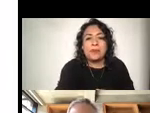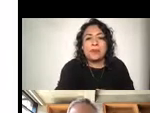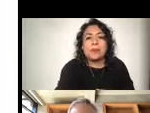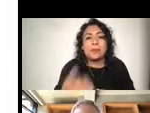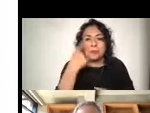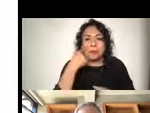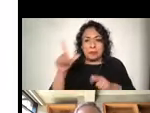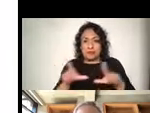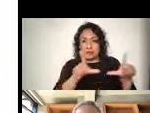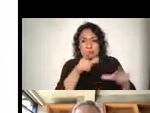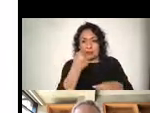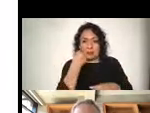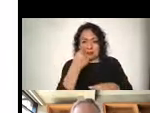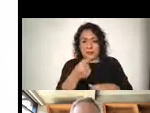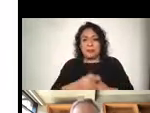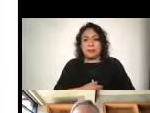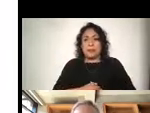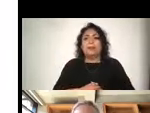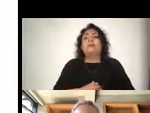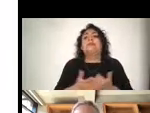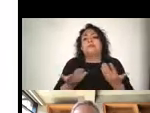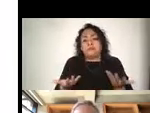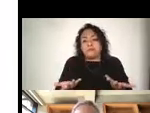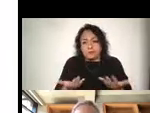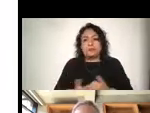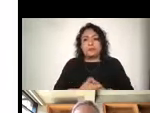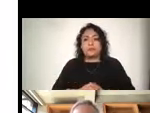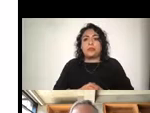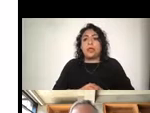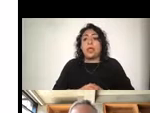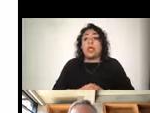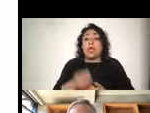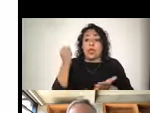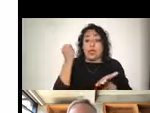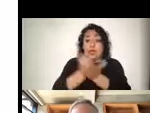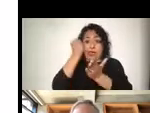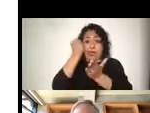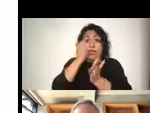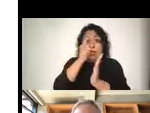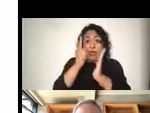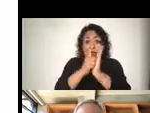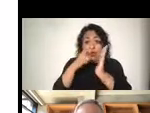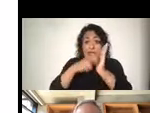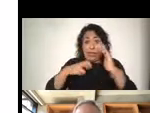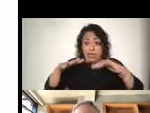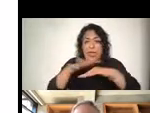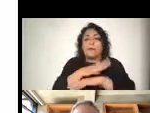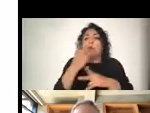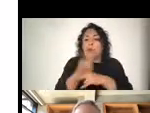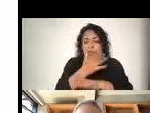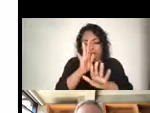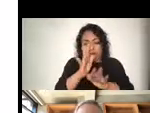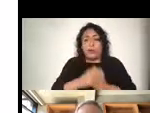siguiente presentación. ¿Qué va a pasar con la aprobación de esta reforma? Lo que hace es que disminuye